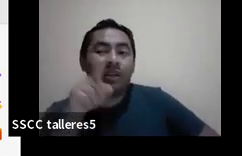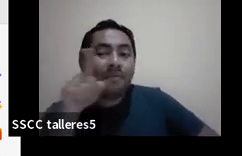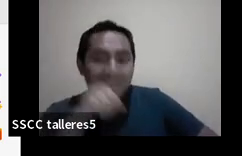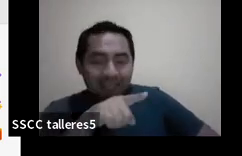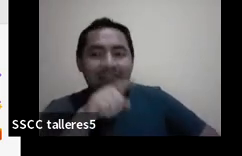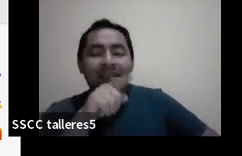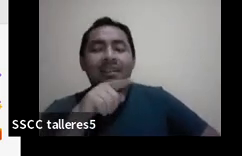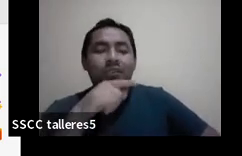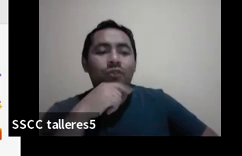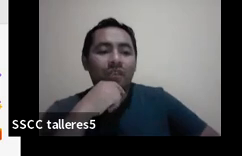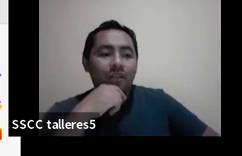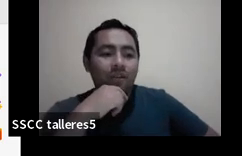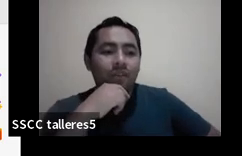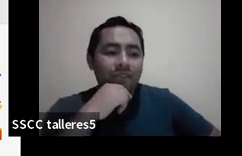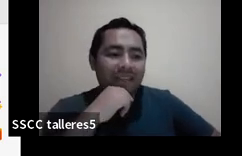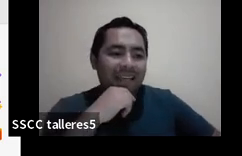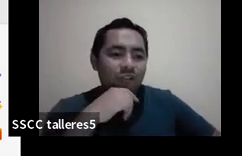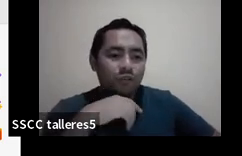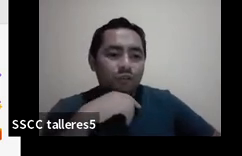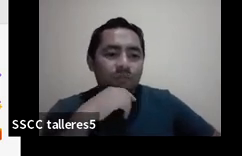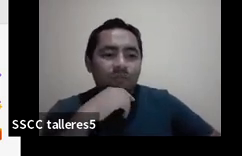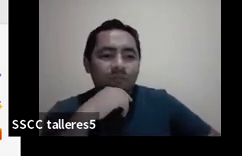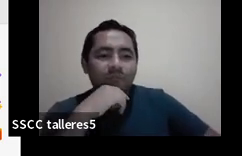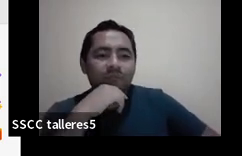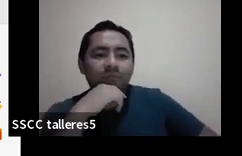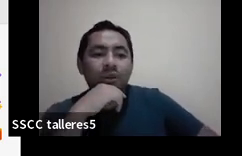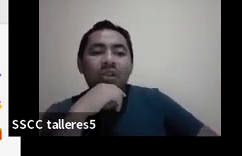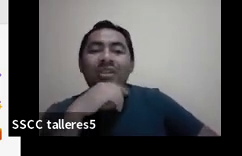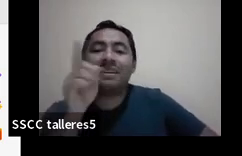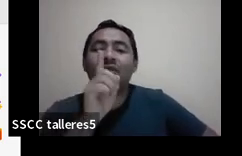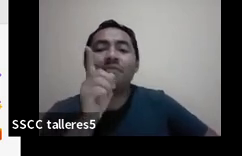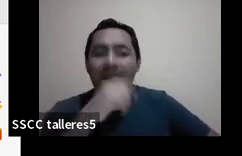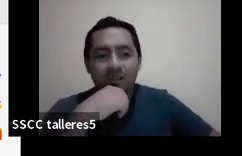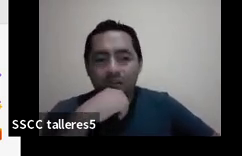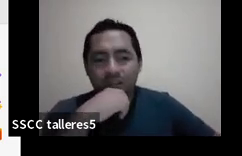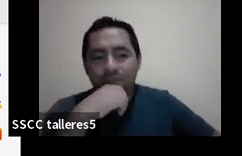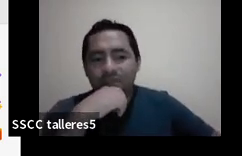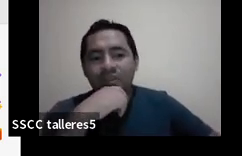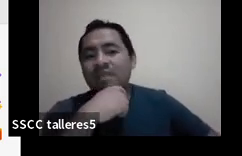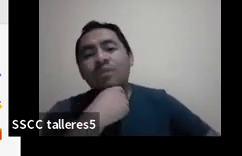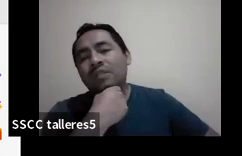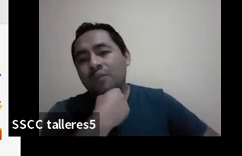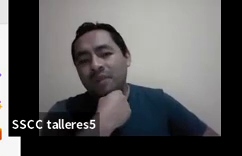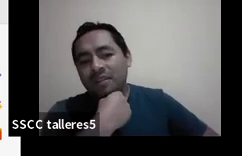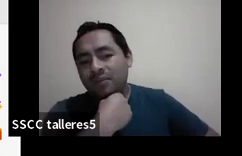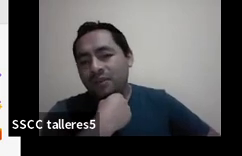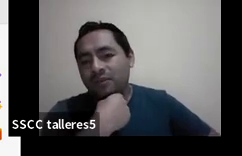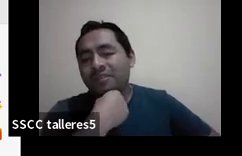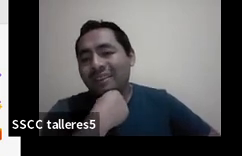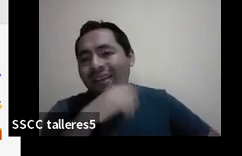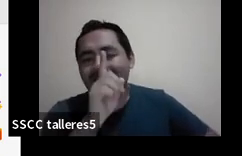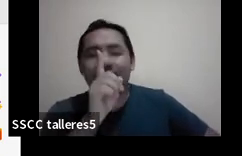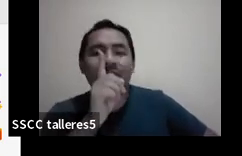Donde yo creo que más está la razón es lo que nos dice Enmus. Porque no han salido bien del colegio y no están motivados para seguir